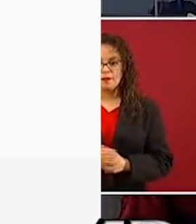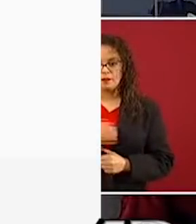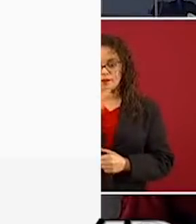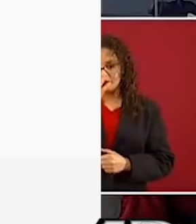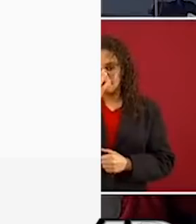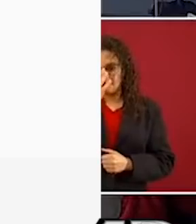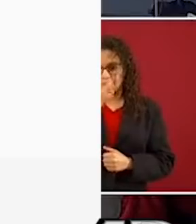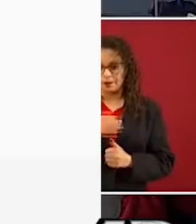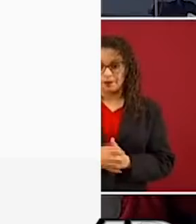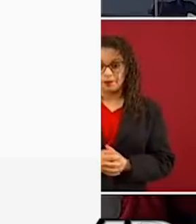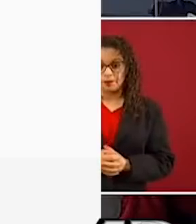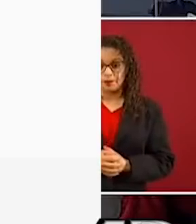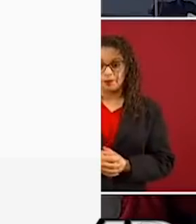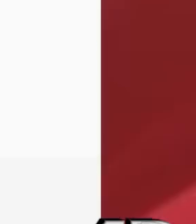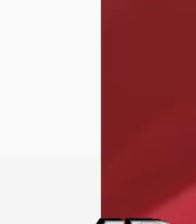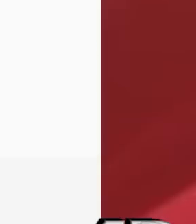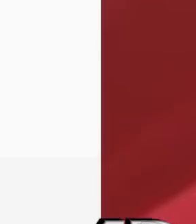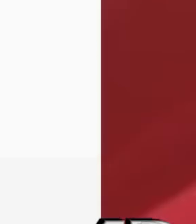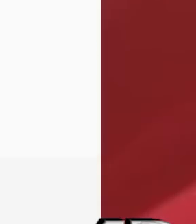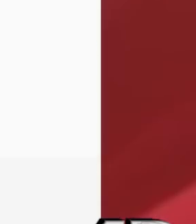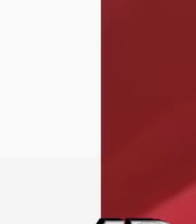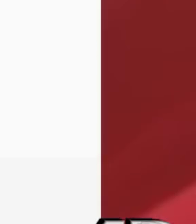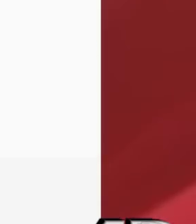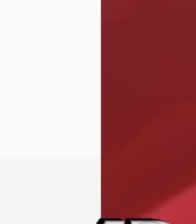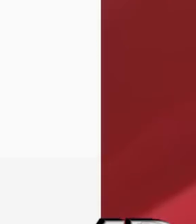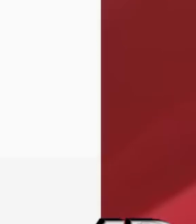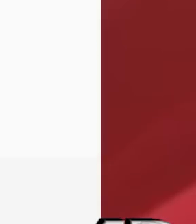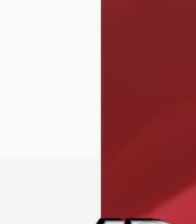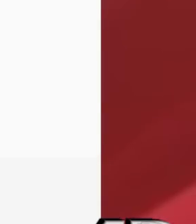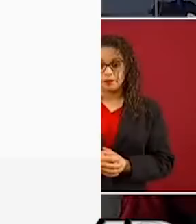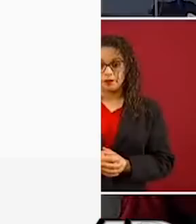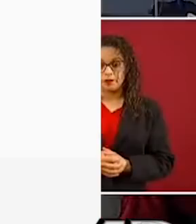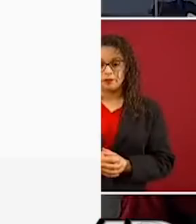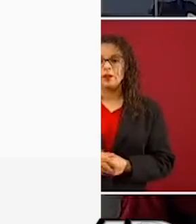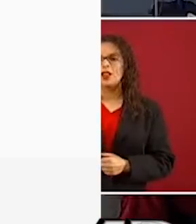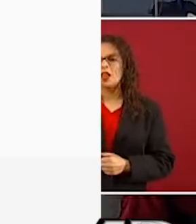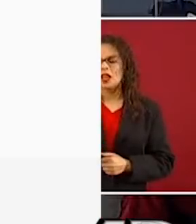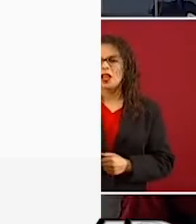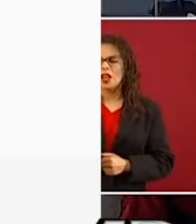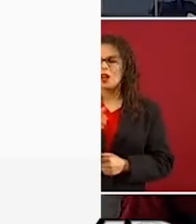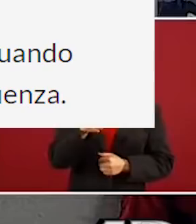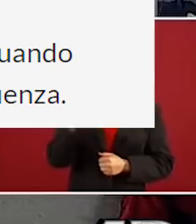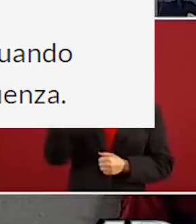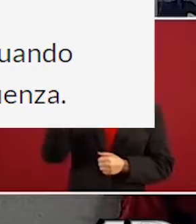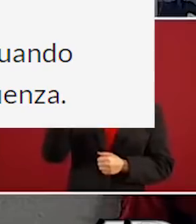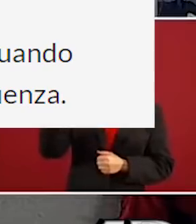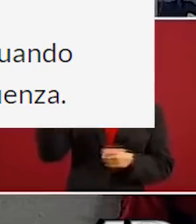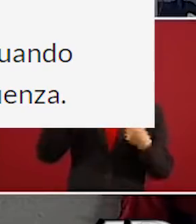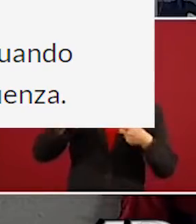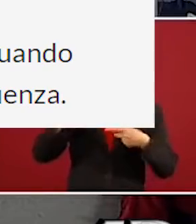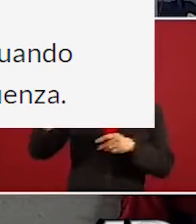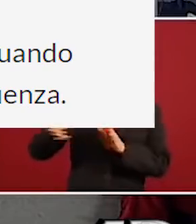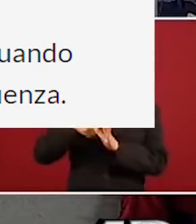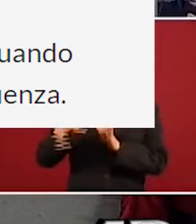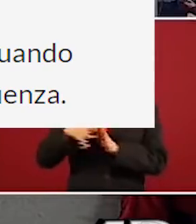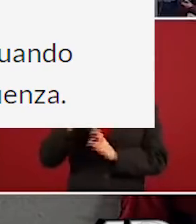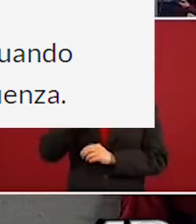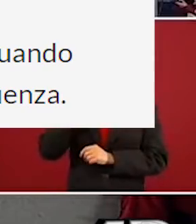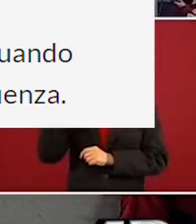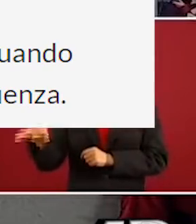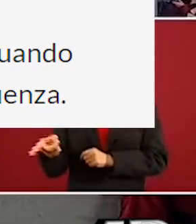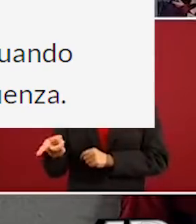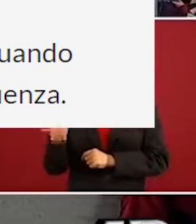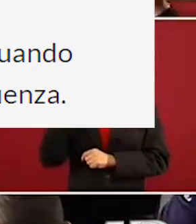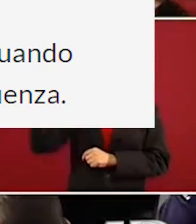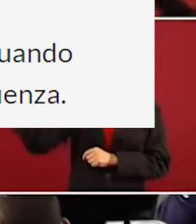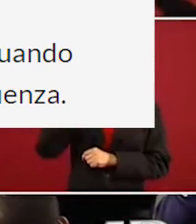cito: "Enfermeras denuncian que se ocultan casos de COVID-19 en el Hospital de la Raza. Personal médico del